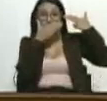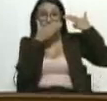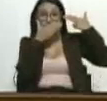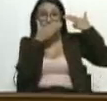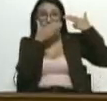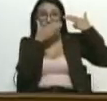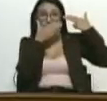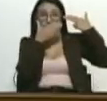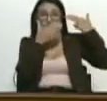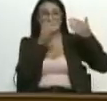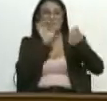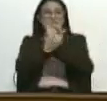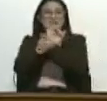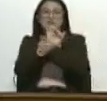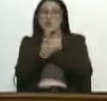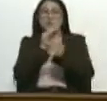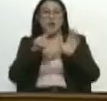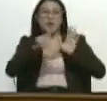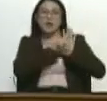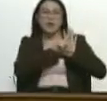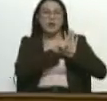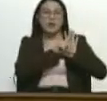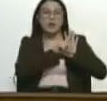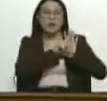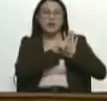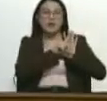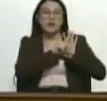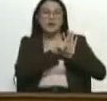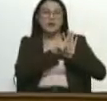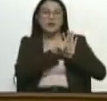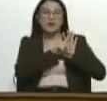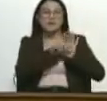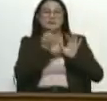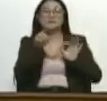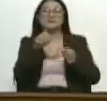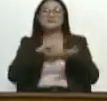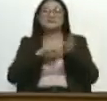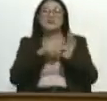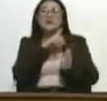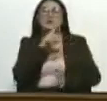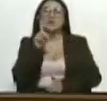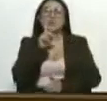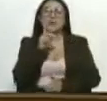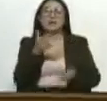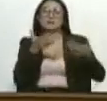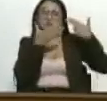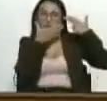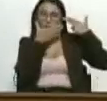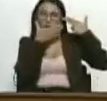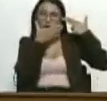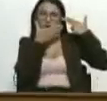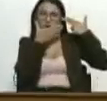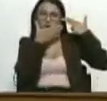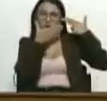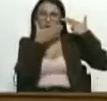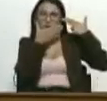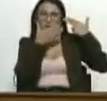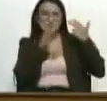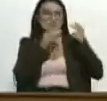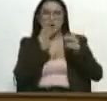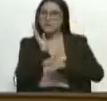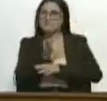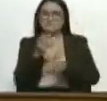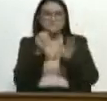detención arbitraria e ilegal, pero lo que ocurrió en Cabo Verde fue un secuestro, un vulgar secuestro, sin siquiera una orden